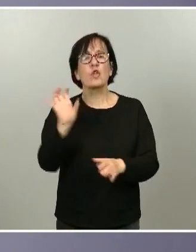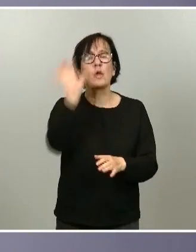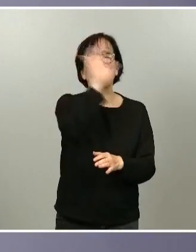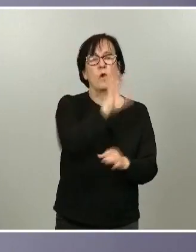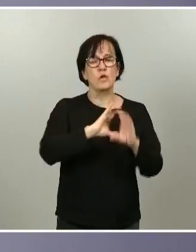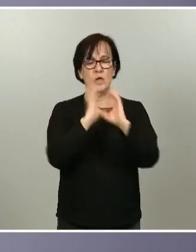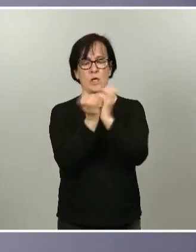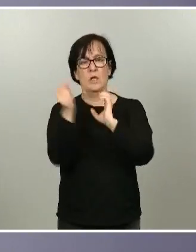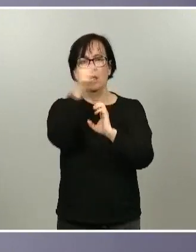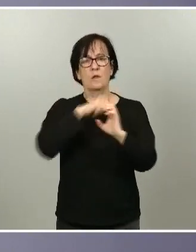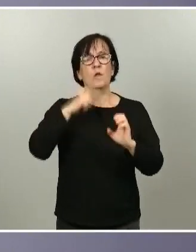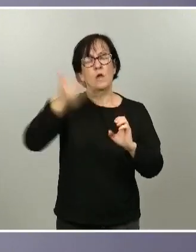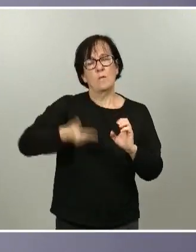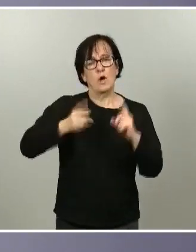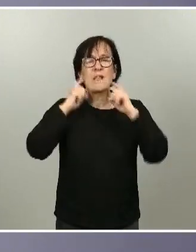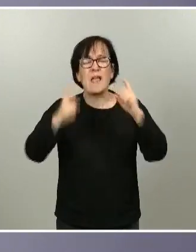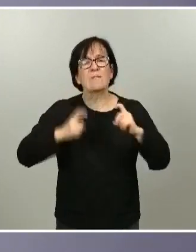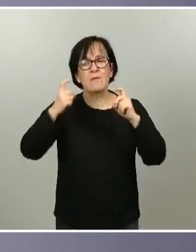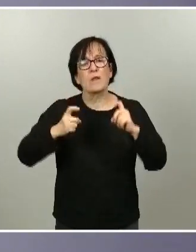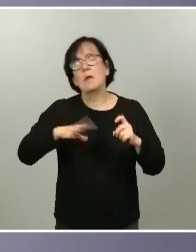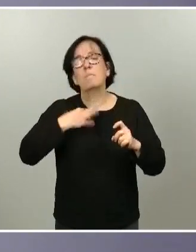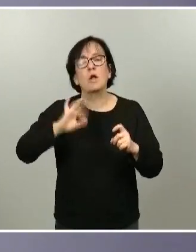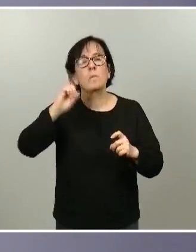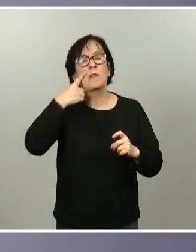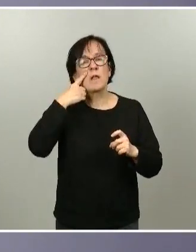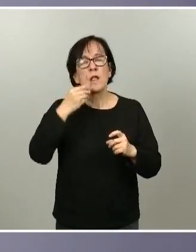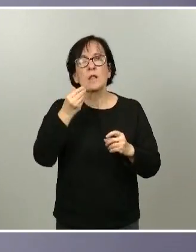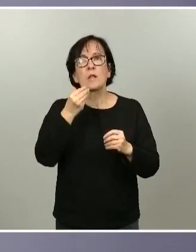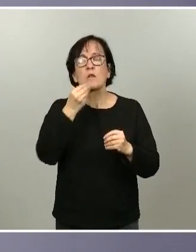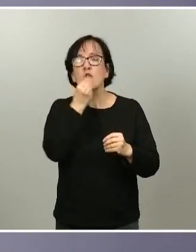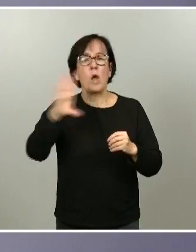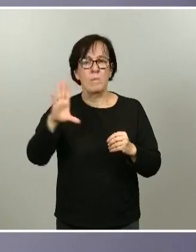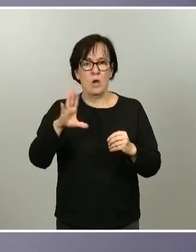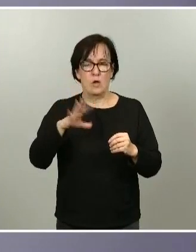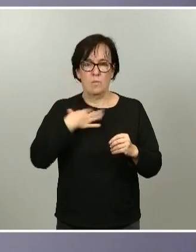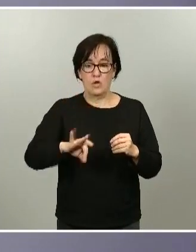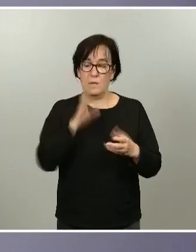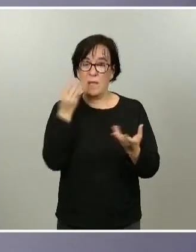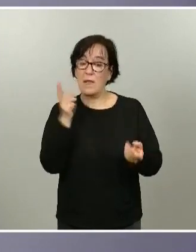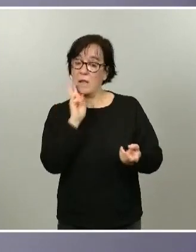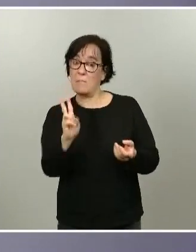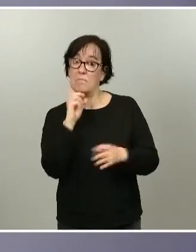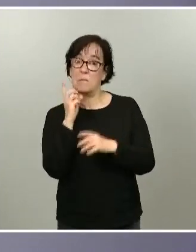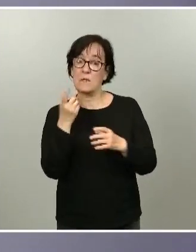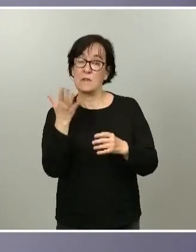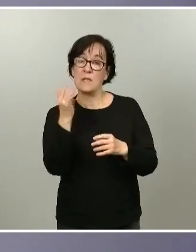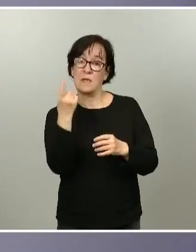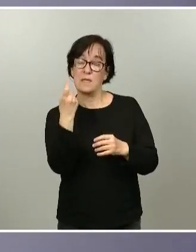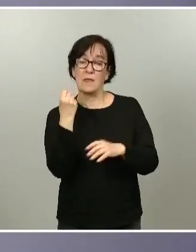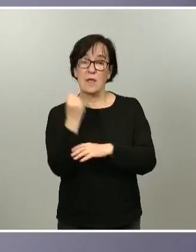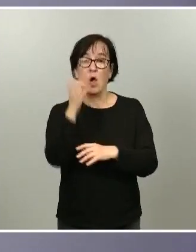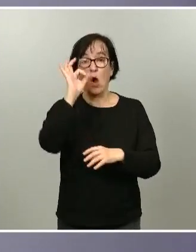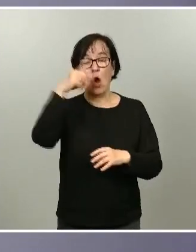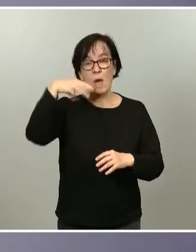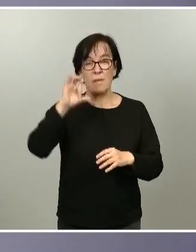haciendo un importante esfuerzo para poder detectar de la mejor manera posible. Y allí donde se requiere apoyo, la OMS y otras